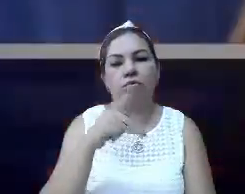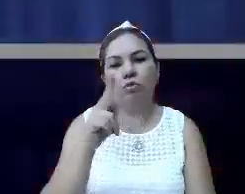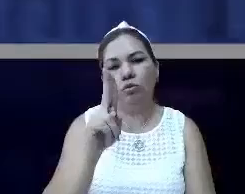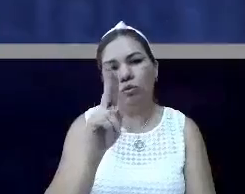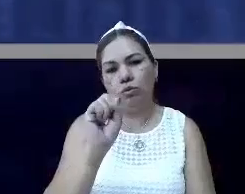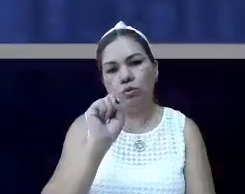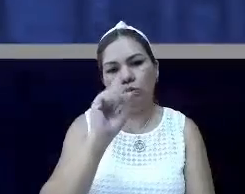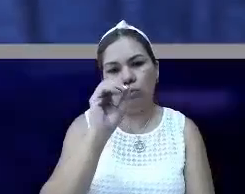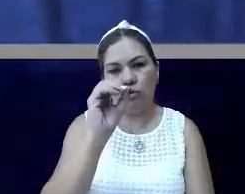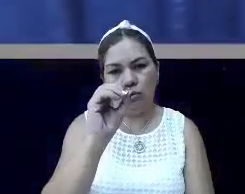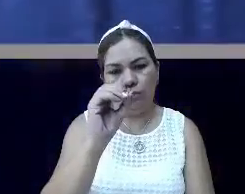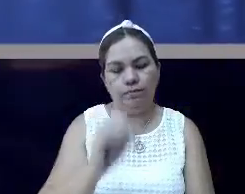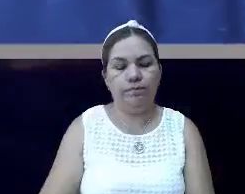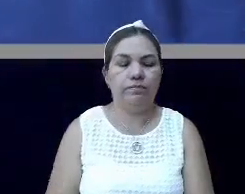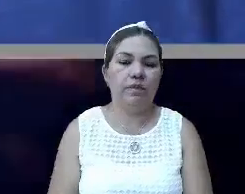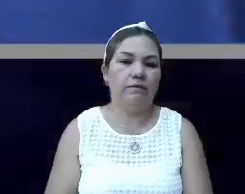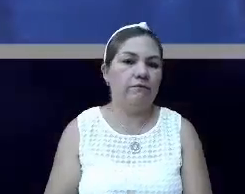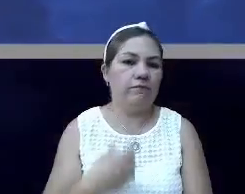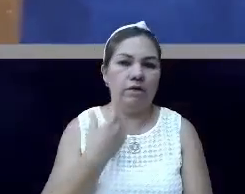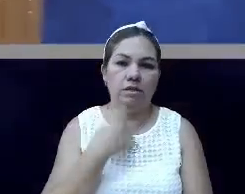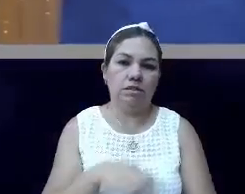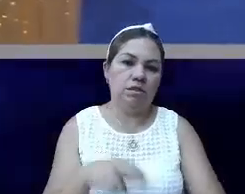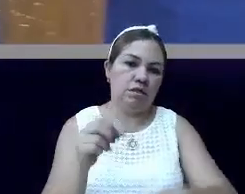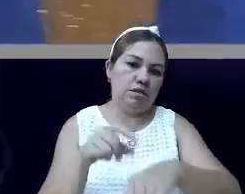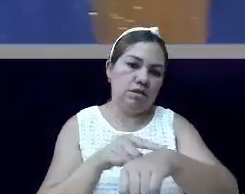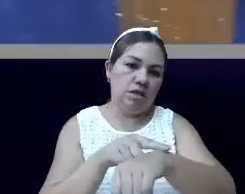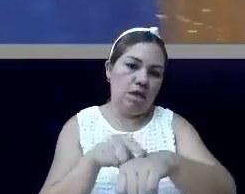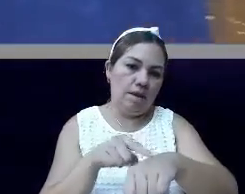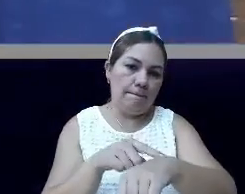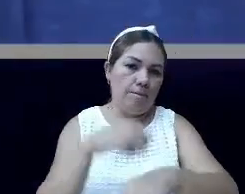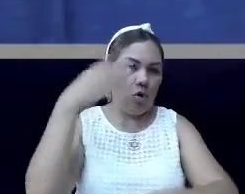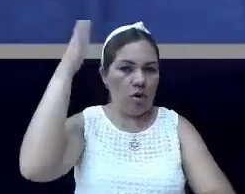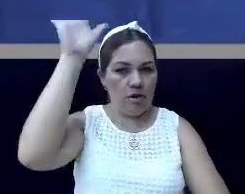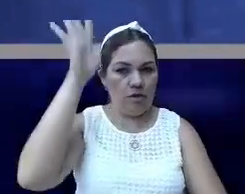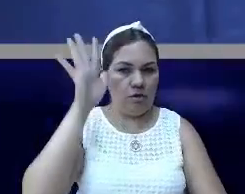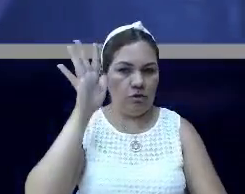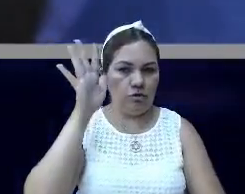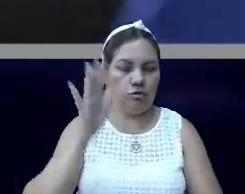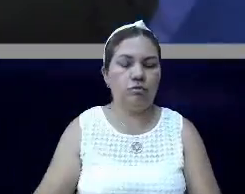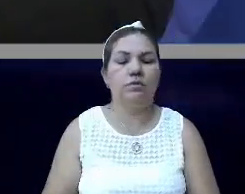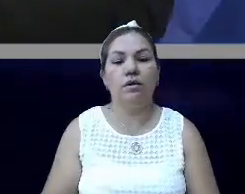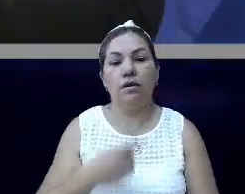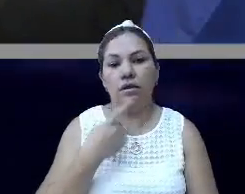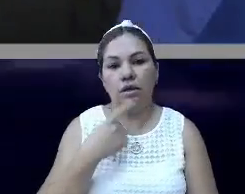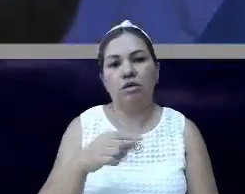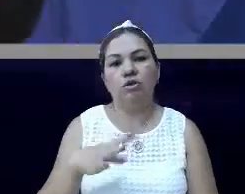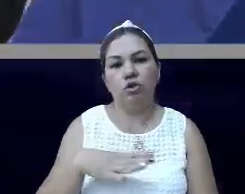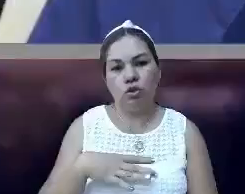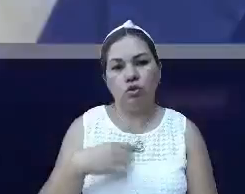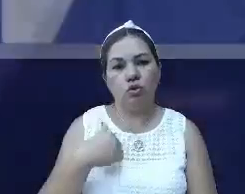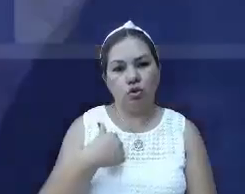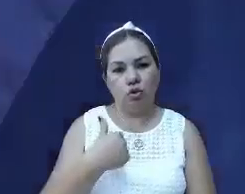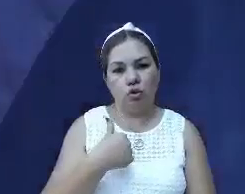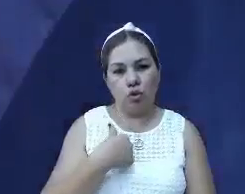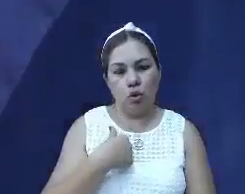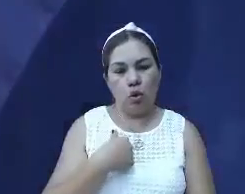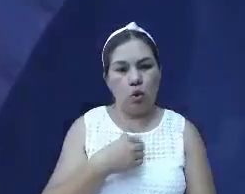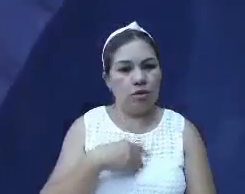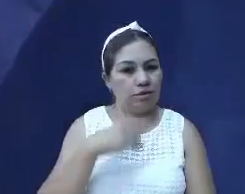Basta ya decir en el tiempo de Dios, en el tiempo de Dios. Diga conmigo, yo tengo que discernir el